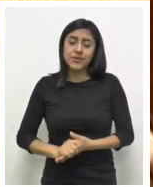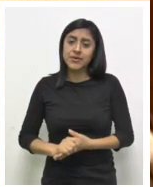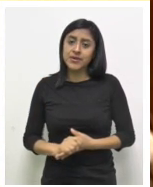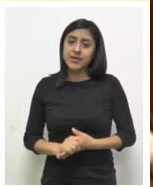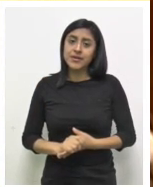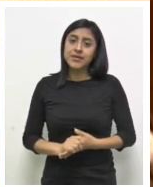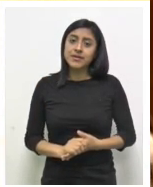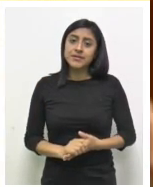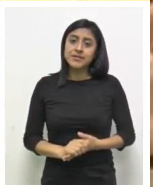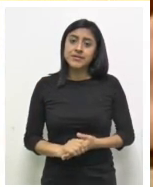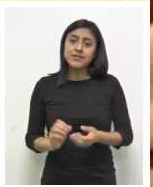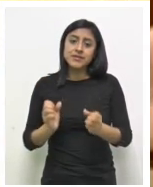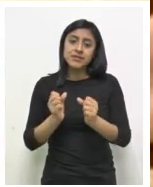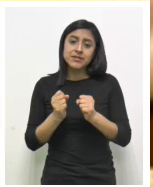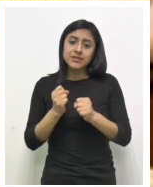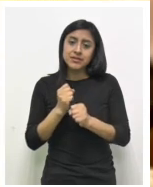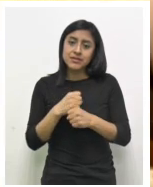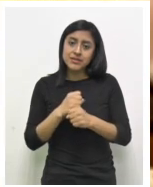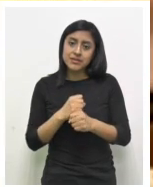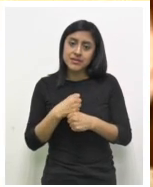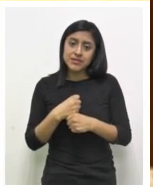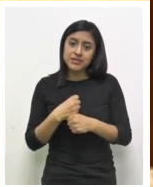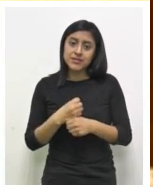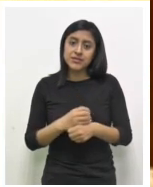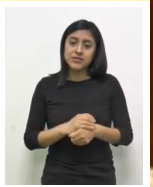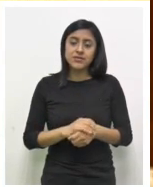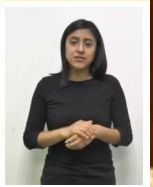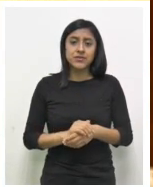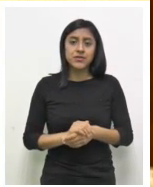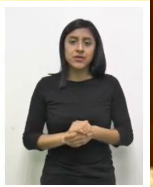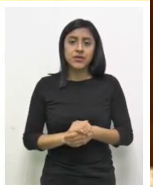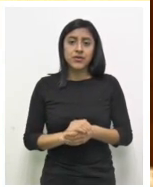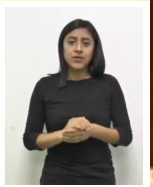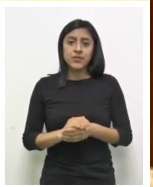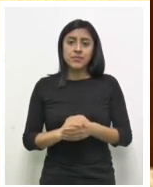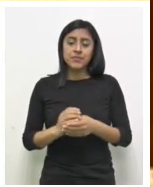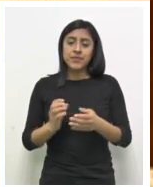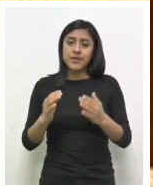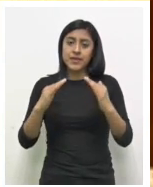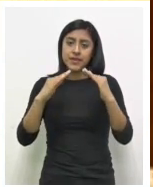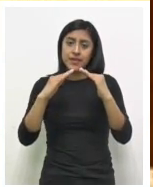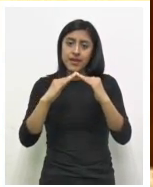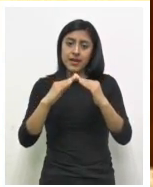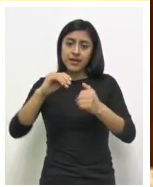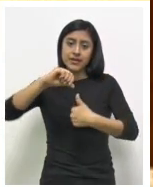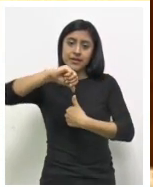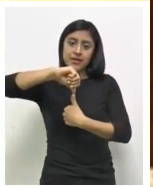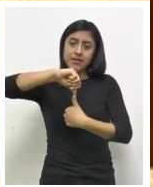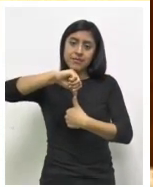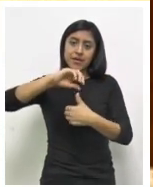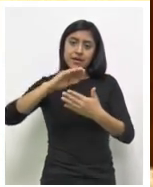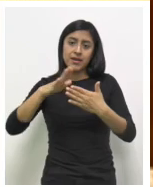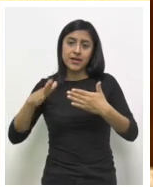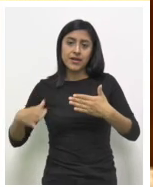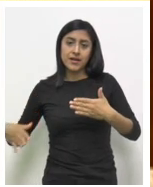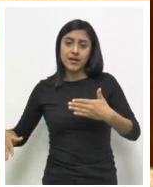que, y bueno, como dijimos, fue profesor y fundador de la Escuela de Historia de la